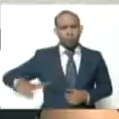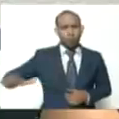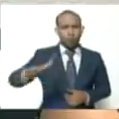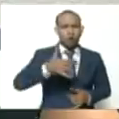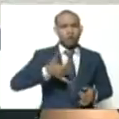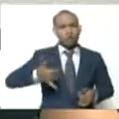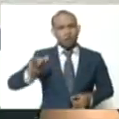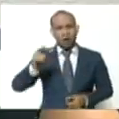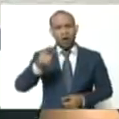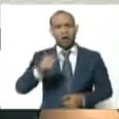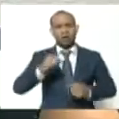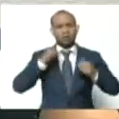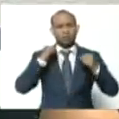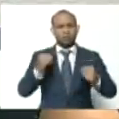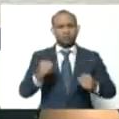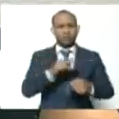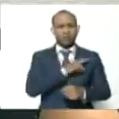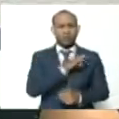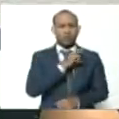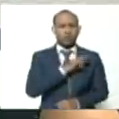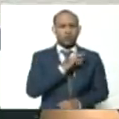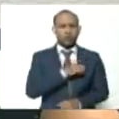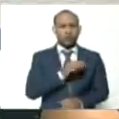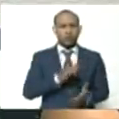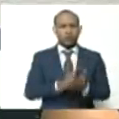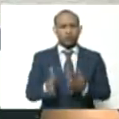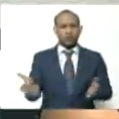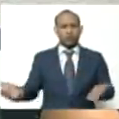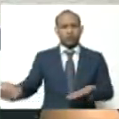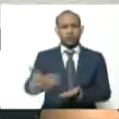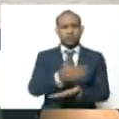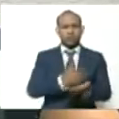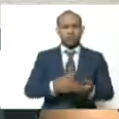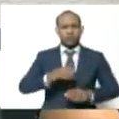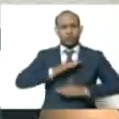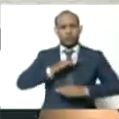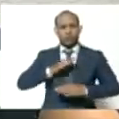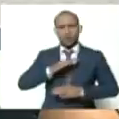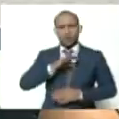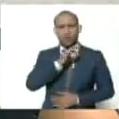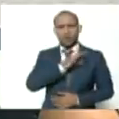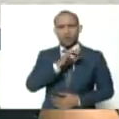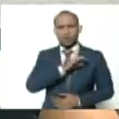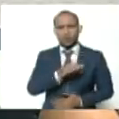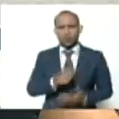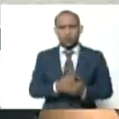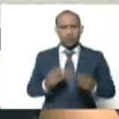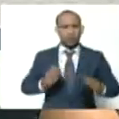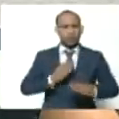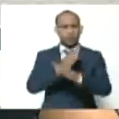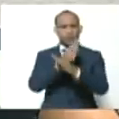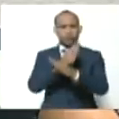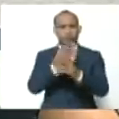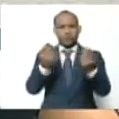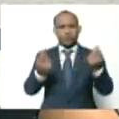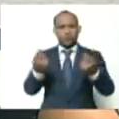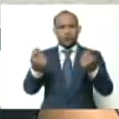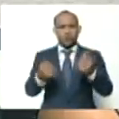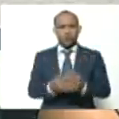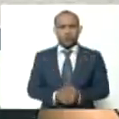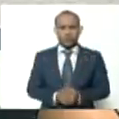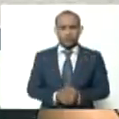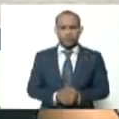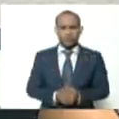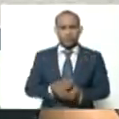contando con esa fuerza social para ir recuperando el estado de bienestar social vulnerado por el bloqueo, pero que, así como el